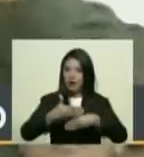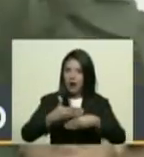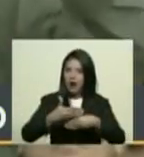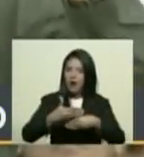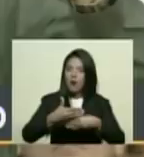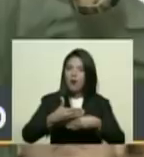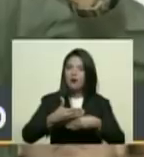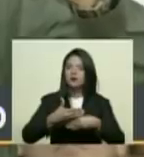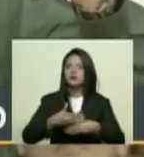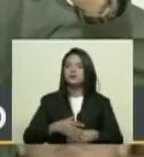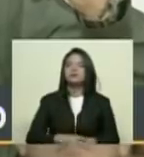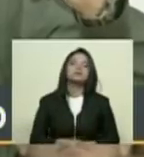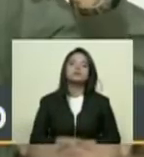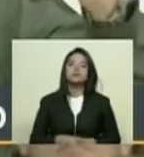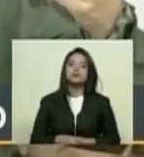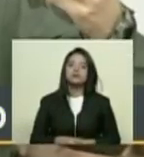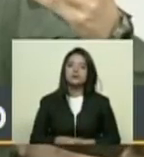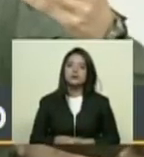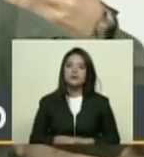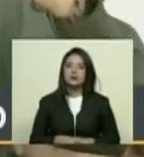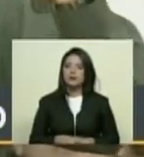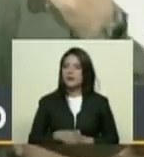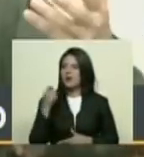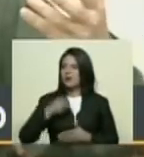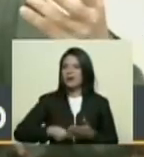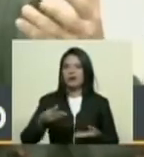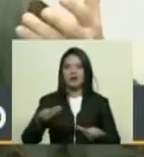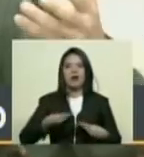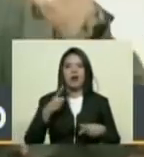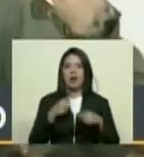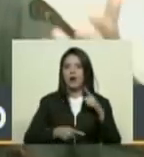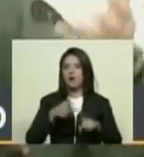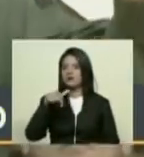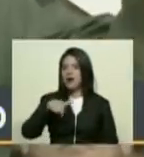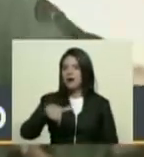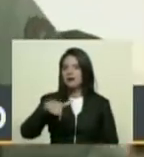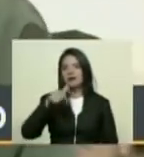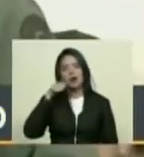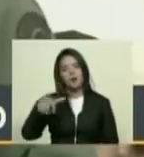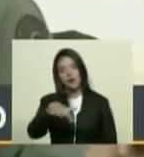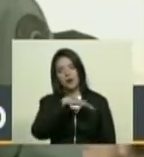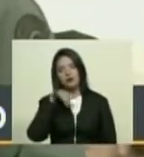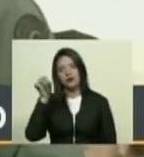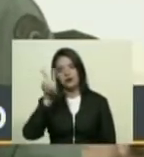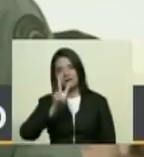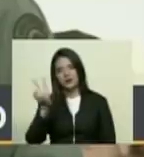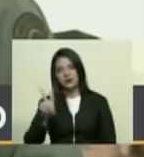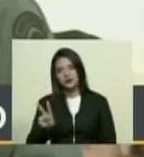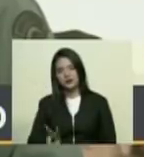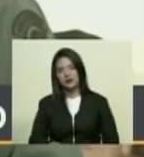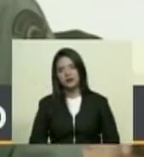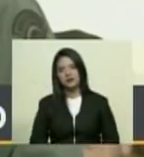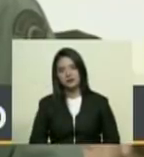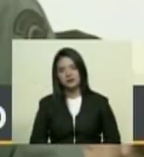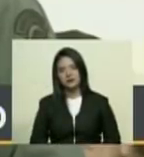una perturbación para que no le lleguen los suministros al pueblo de Venezuela.